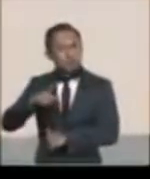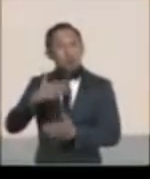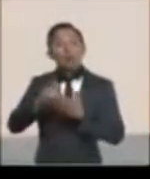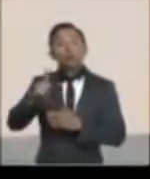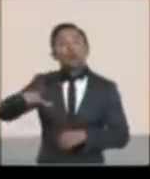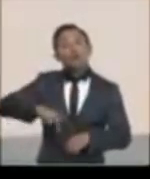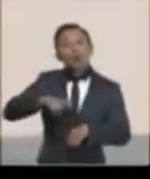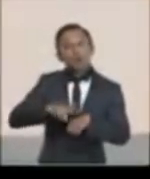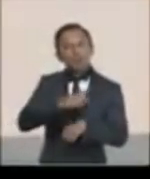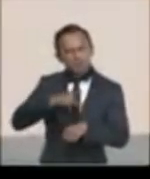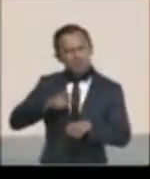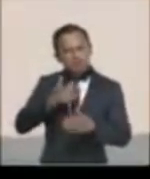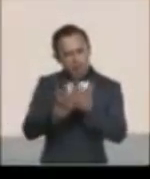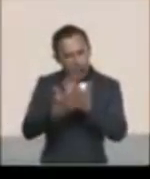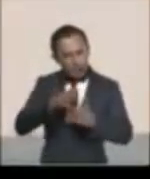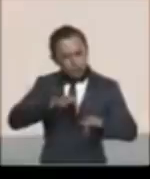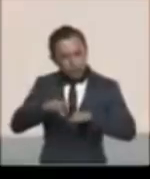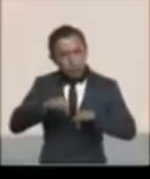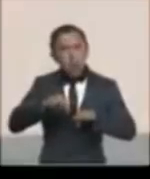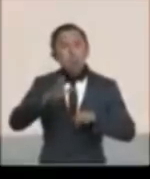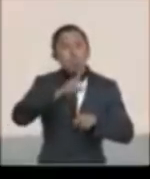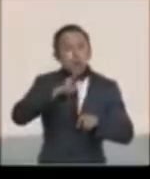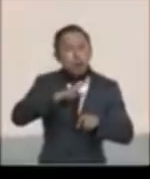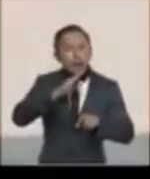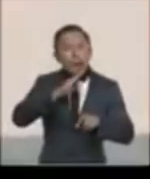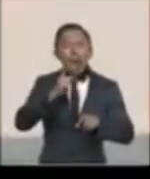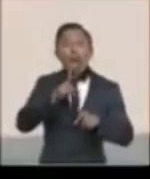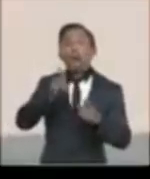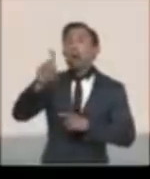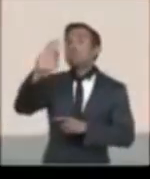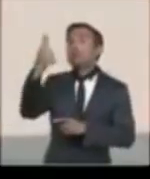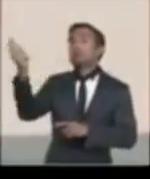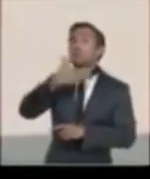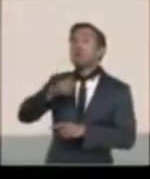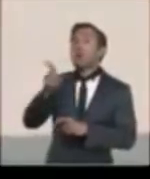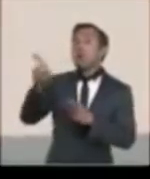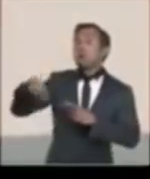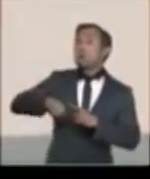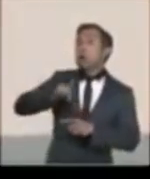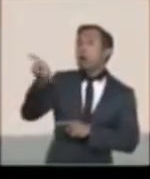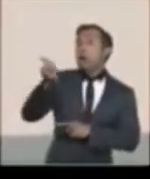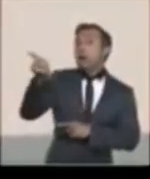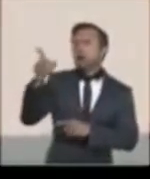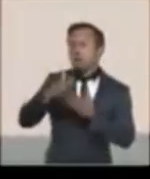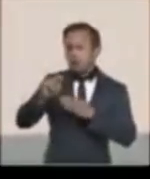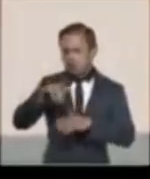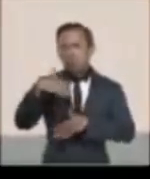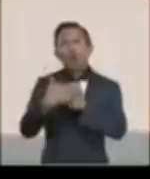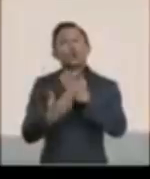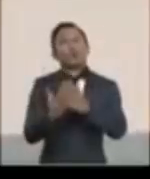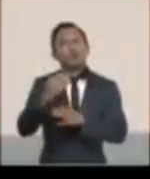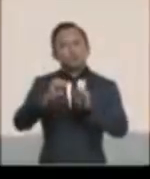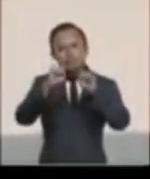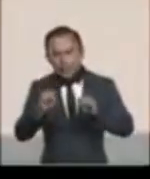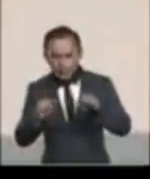de estarle echando la culpa a la federación. Y para eso hay un sistema en el que tenemos que llegar a un acuerdo para lograrlo. Hay que mejorar las